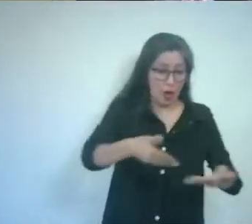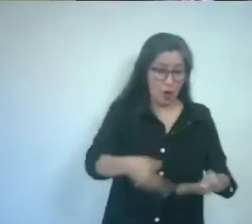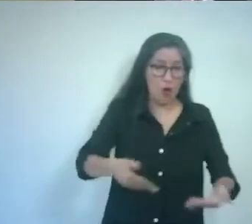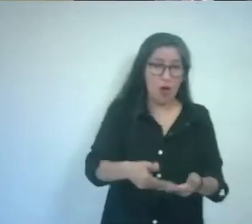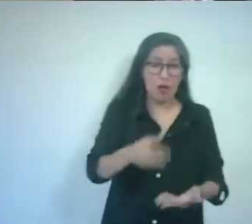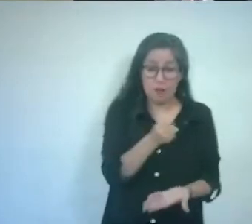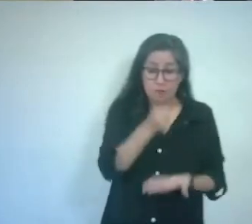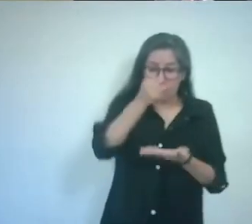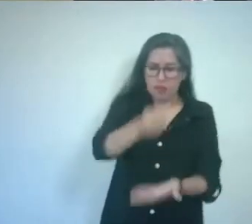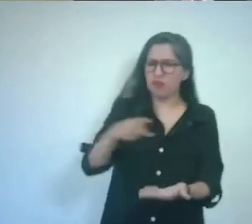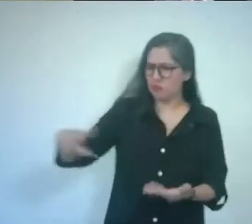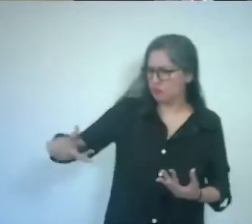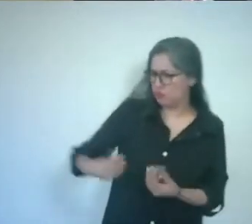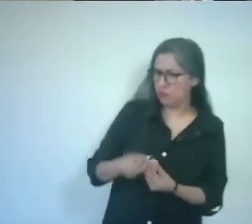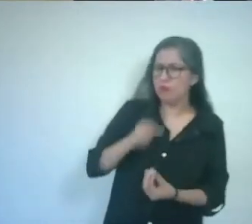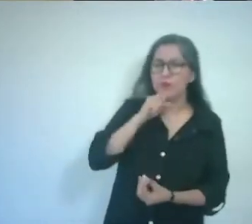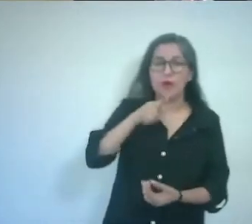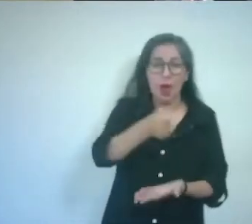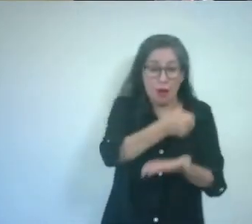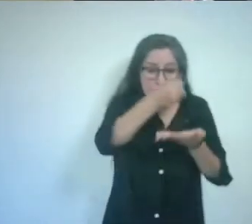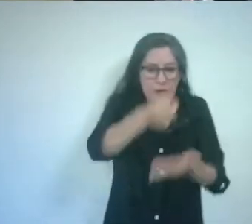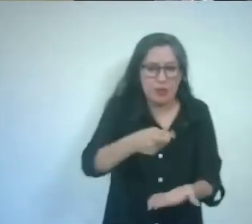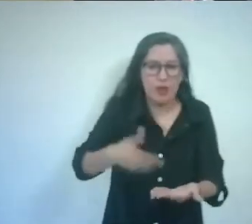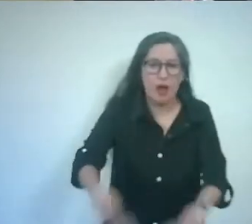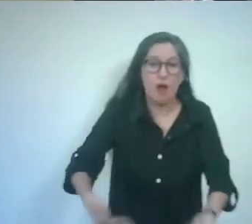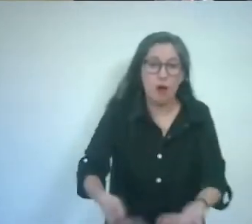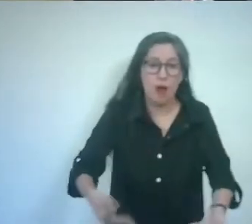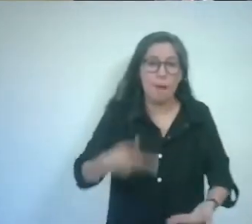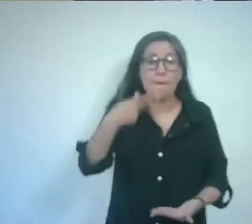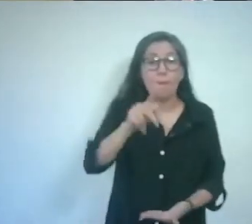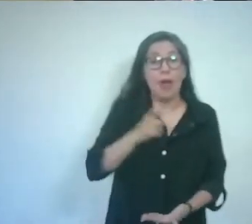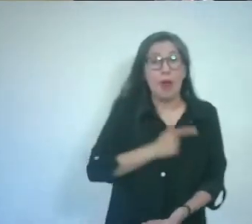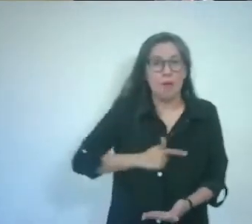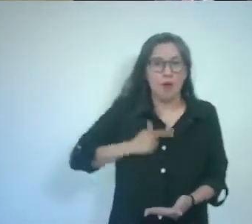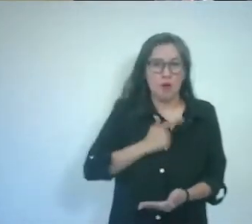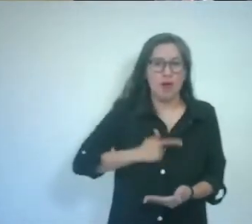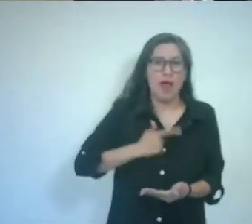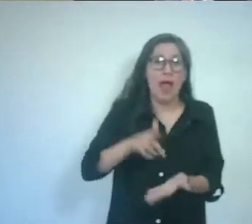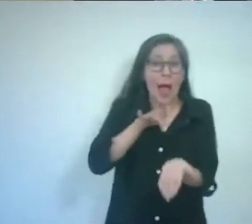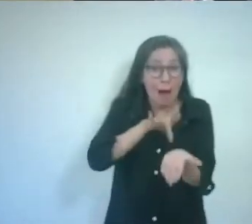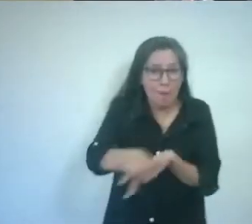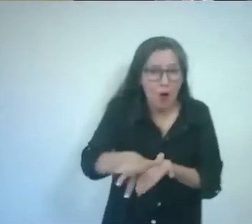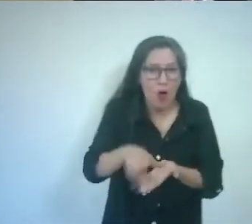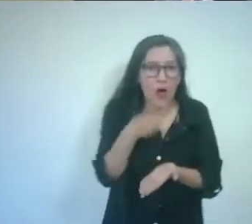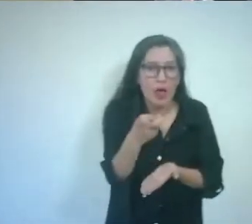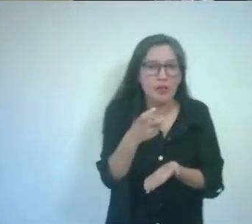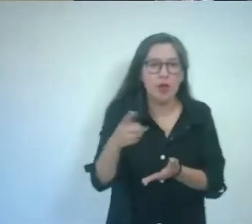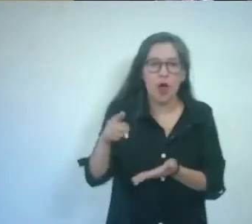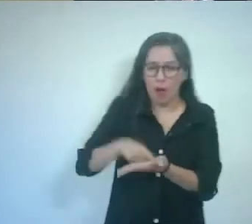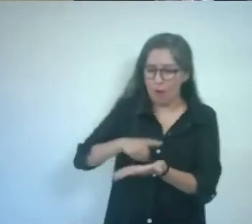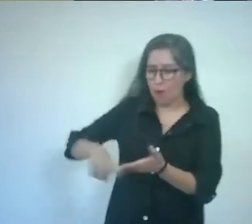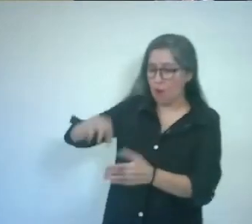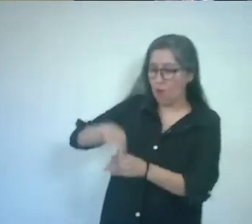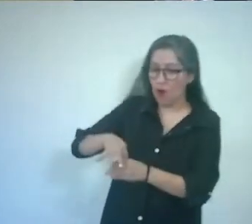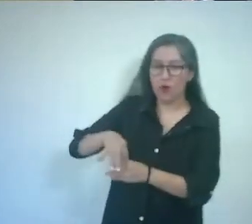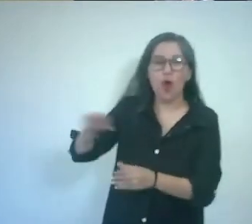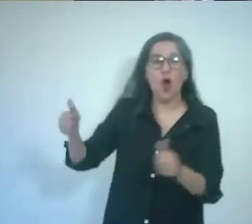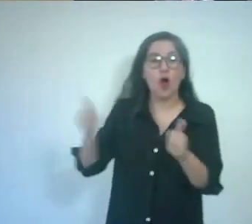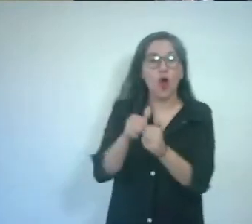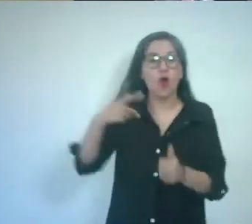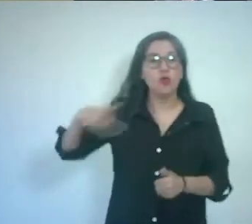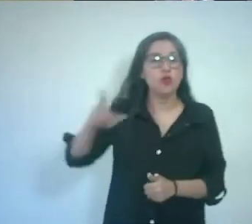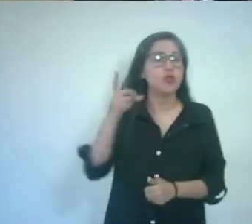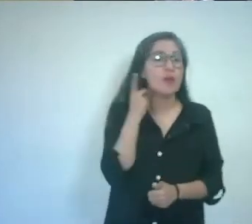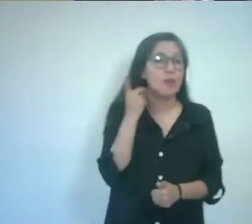condiciones presupuestales en las que nos encontramos ahora. Pero me hubiera gustado también ver ese apoyo en el voto de sus diputaciones